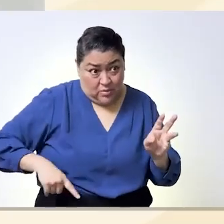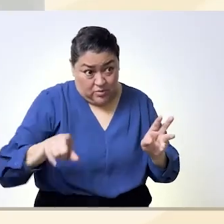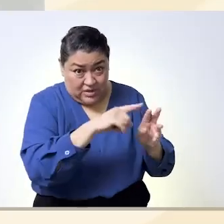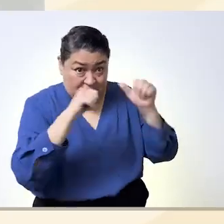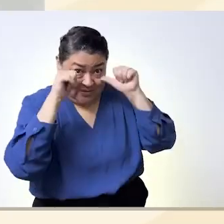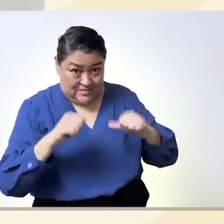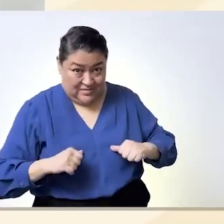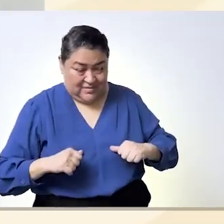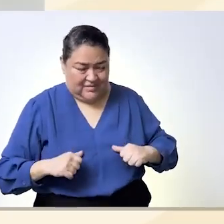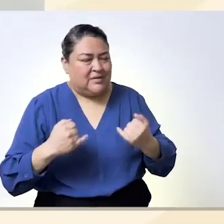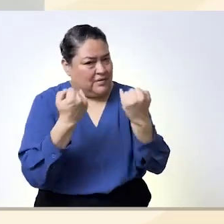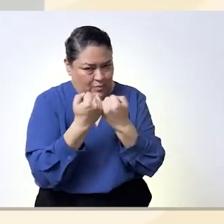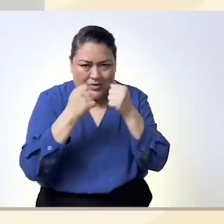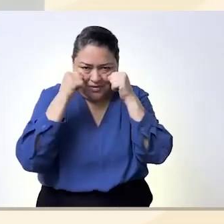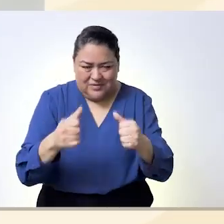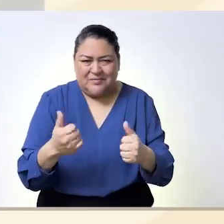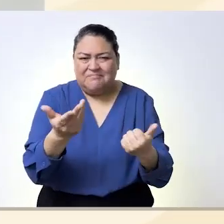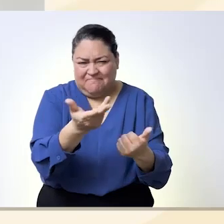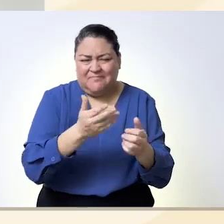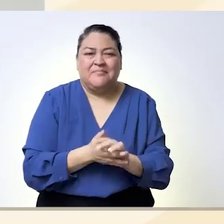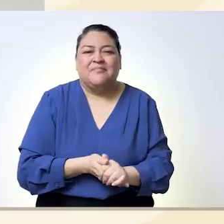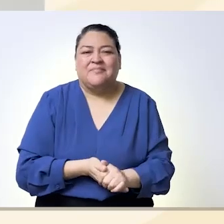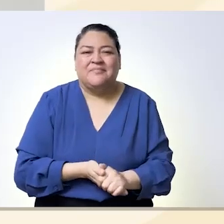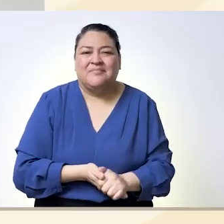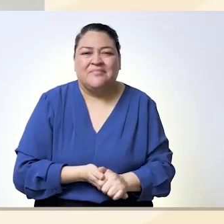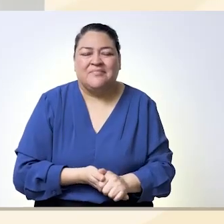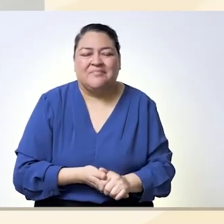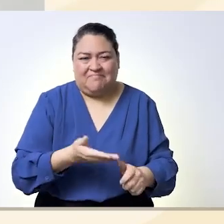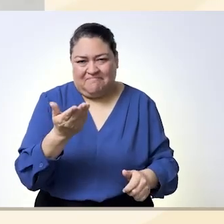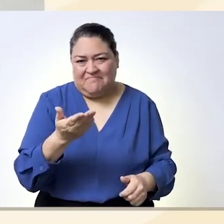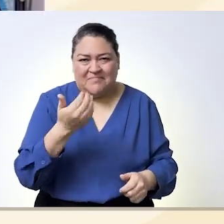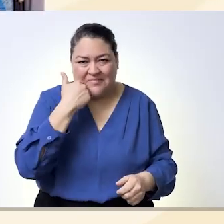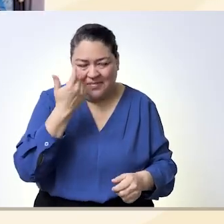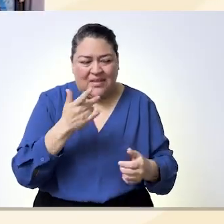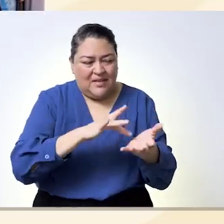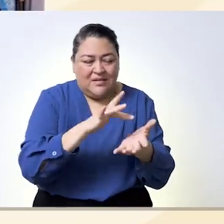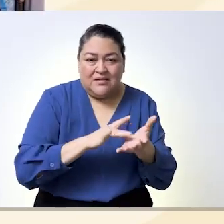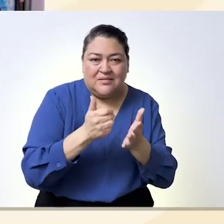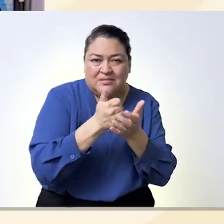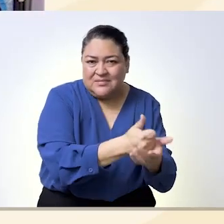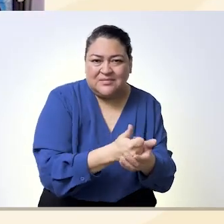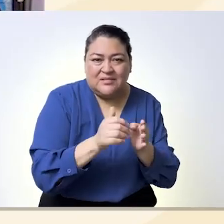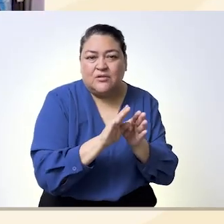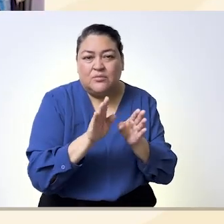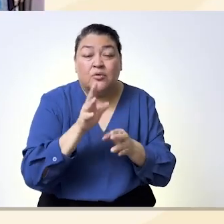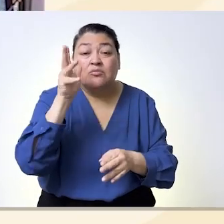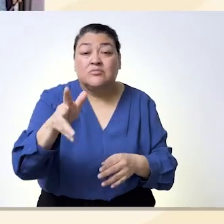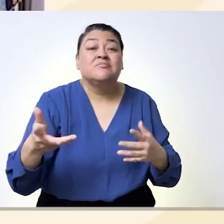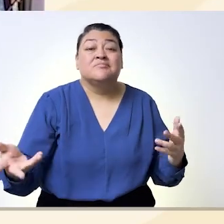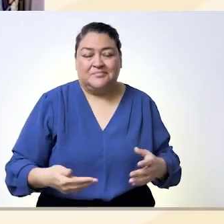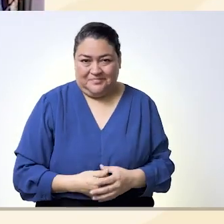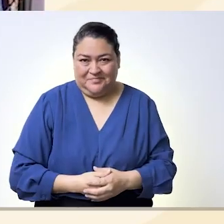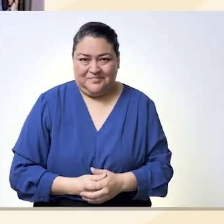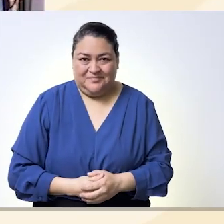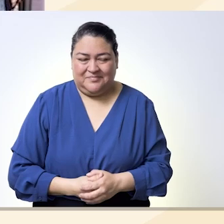pueden decir, Joa, Mainé? ¿Por dónde está el acompañamiento, la agenda del futuro? Ay, creo que